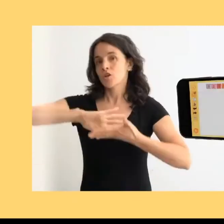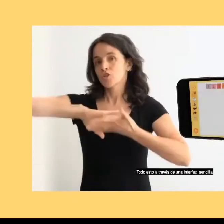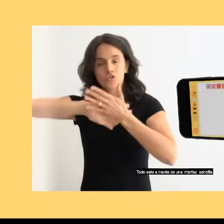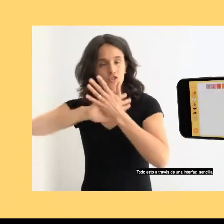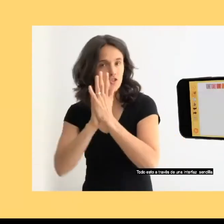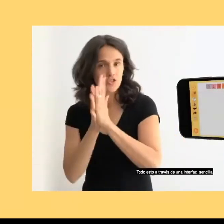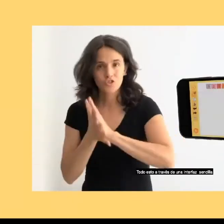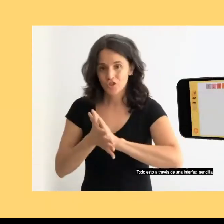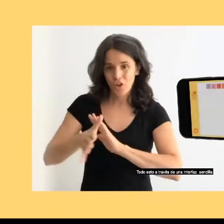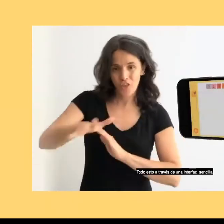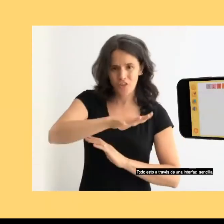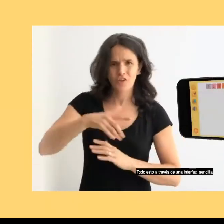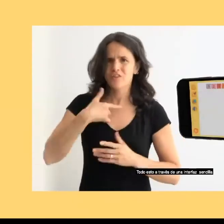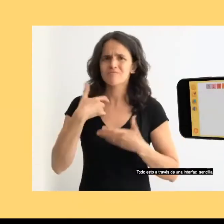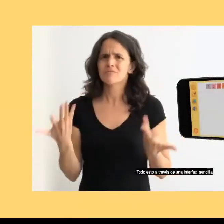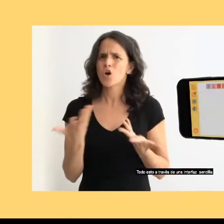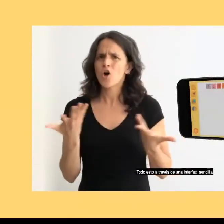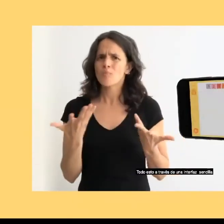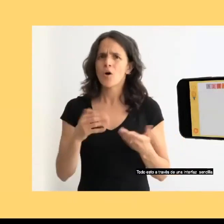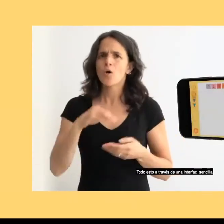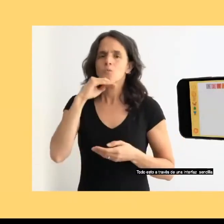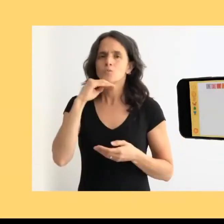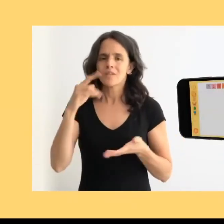Todo esto a través de una interfaz sencilla,